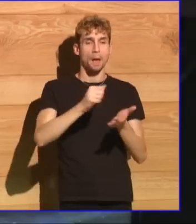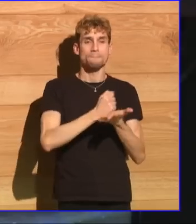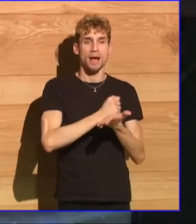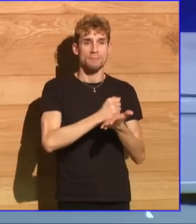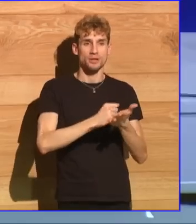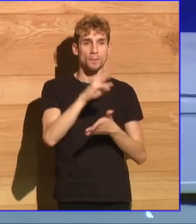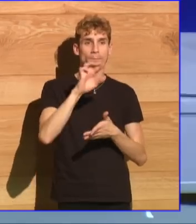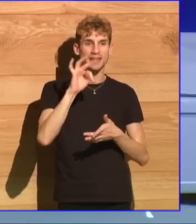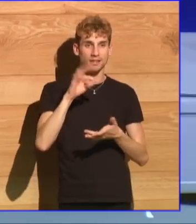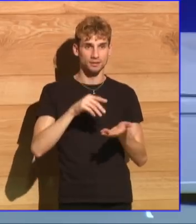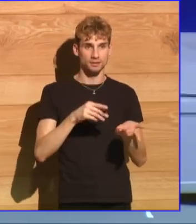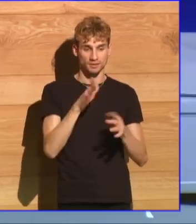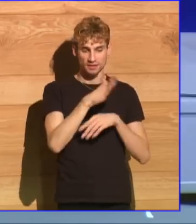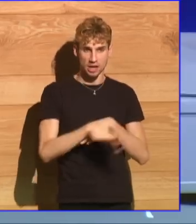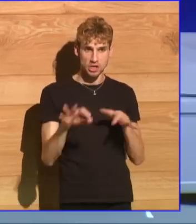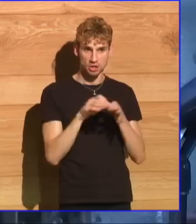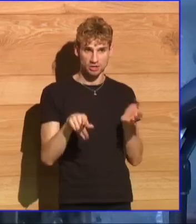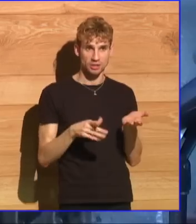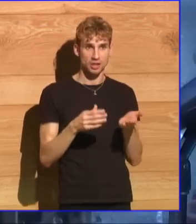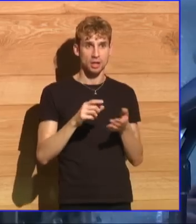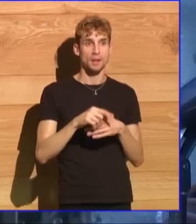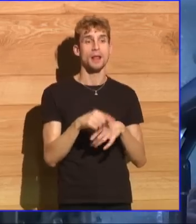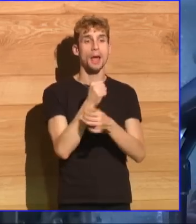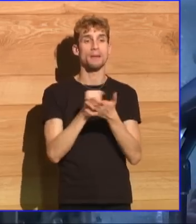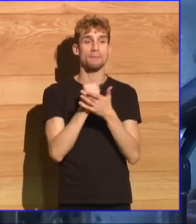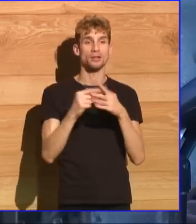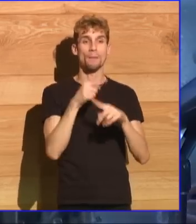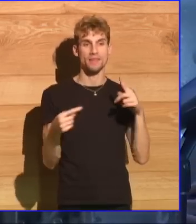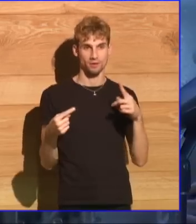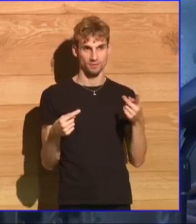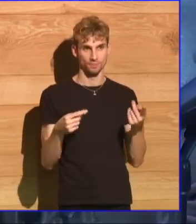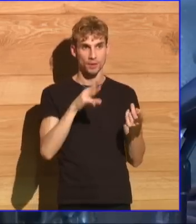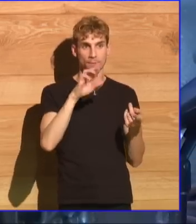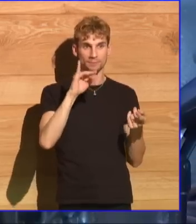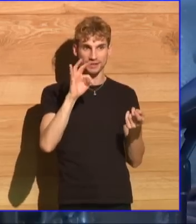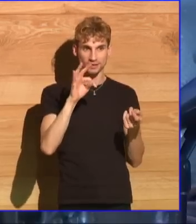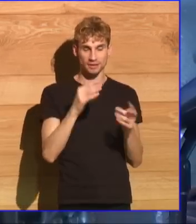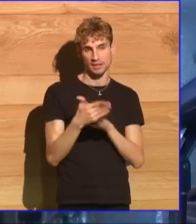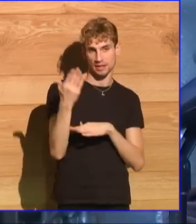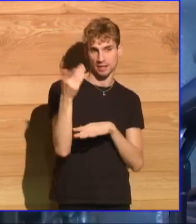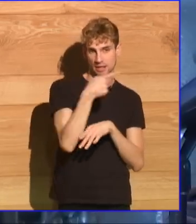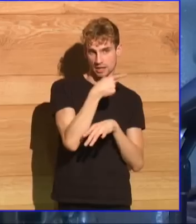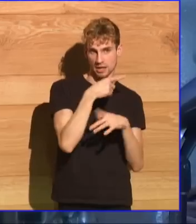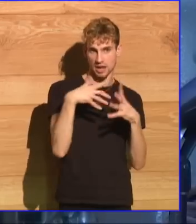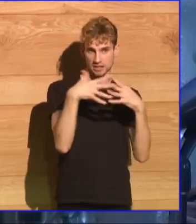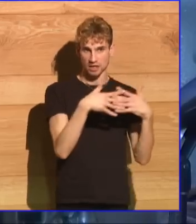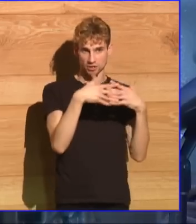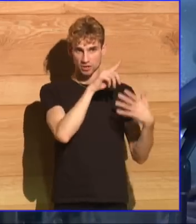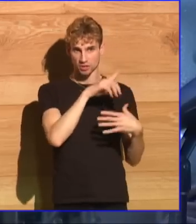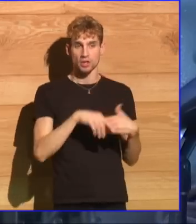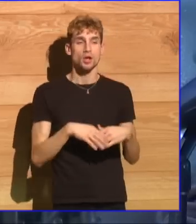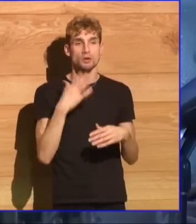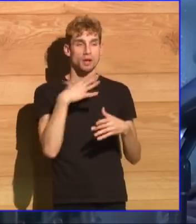El de barrita, el de barrita. sí, Sí. El pegamento y medio, a lo mejor, PRIT en Estados Unidos. Tú